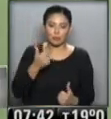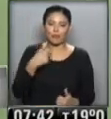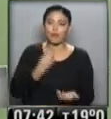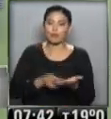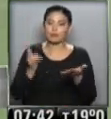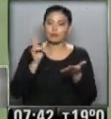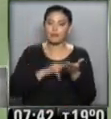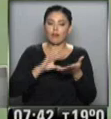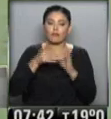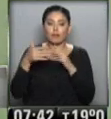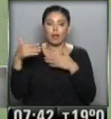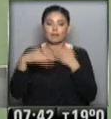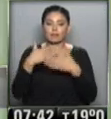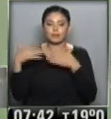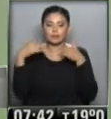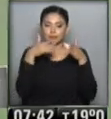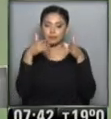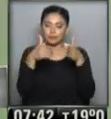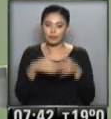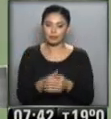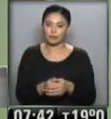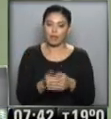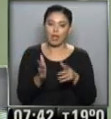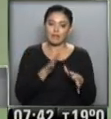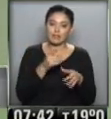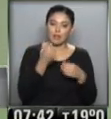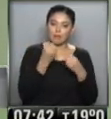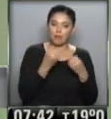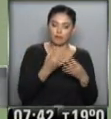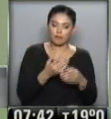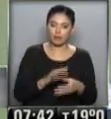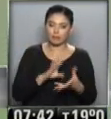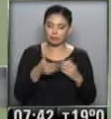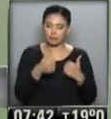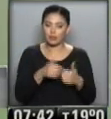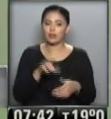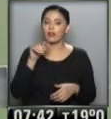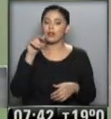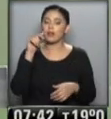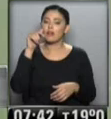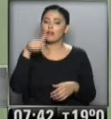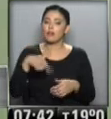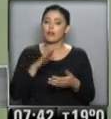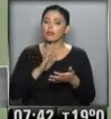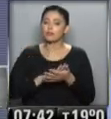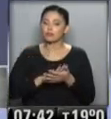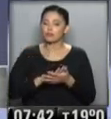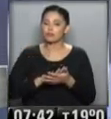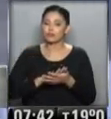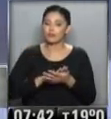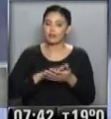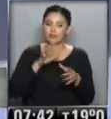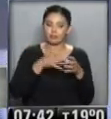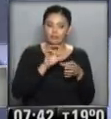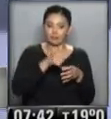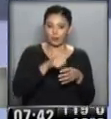fundamentalmente a encontrar el camino del buen juego. Por momentos lo logró y de muy buena manera. Tiempo de repercusiones luego